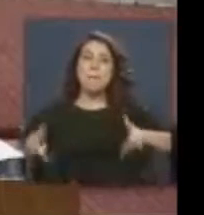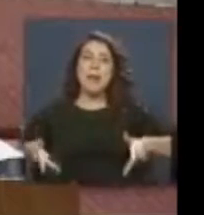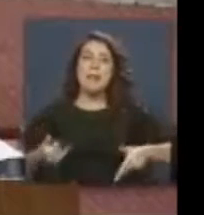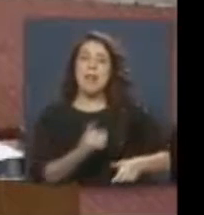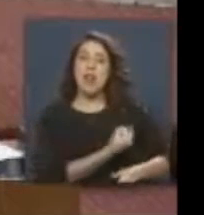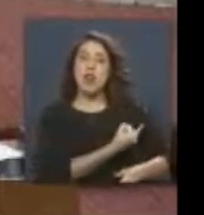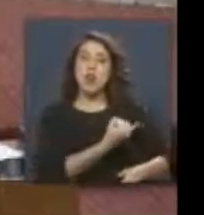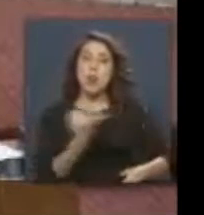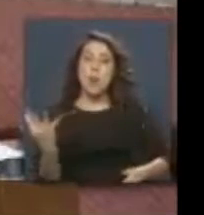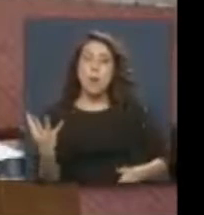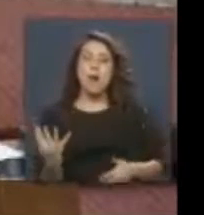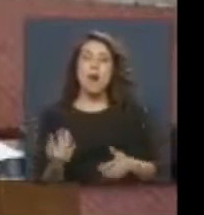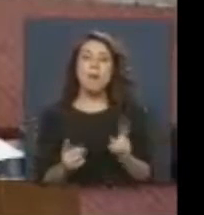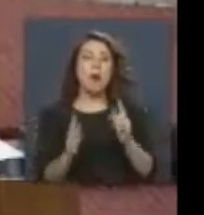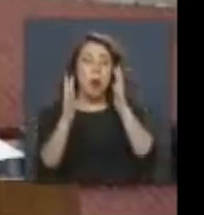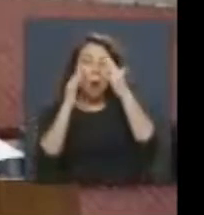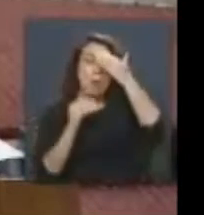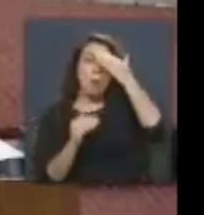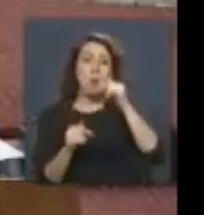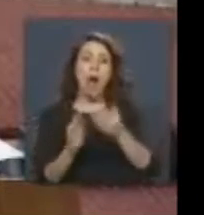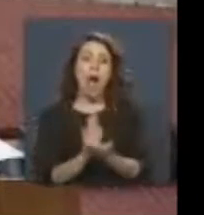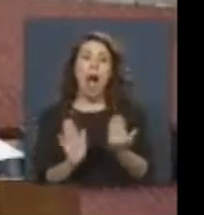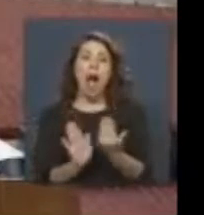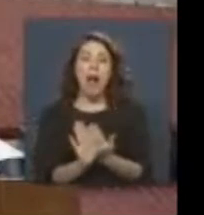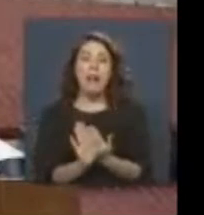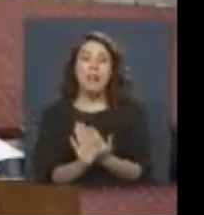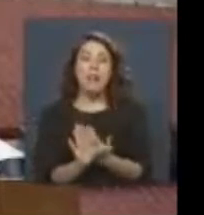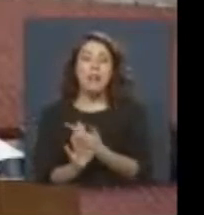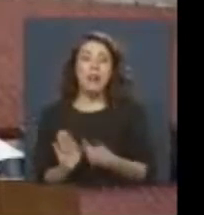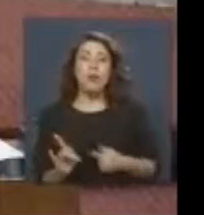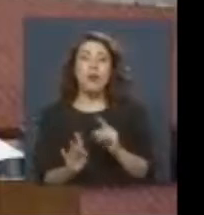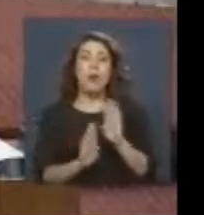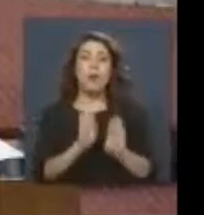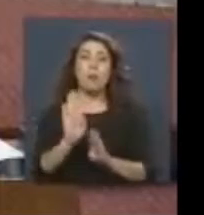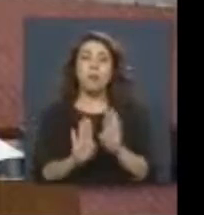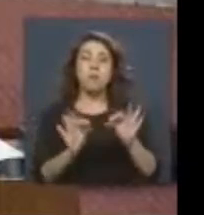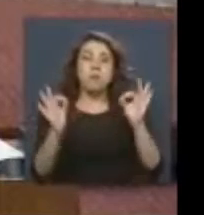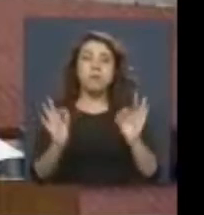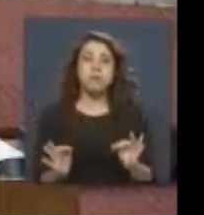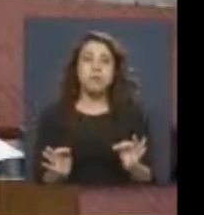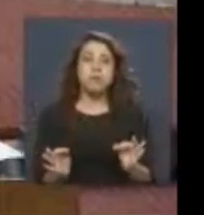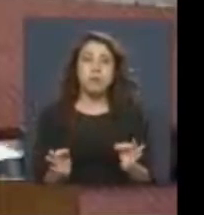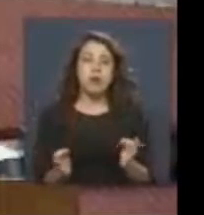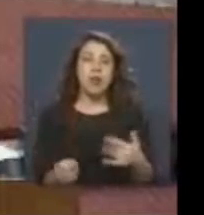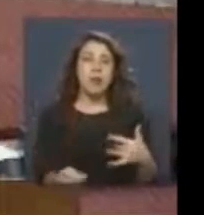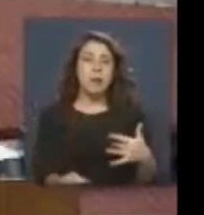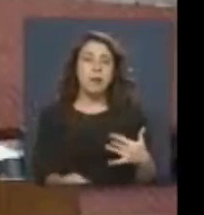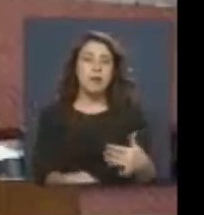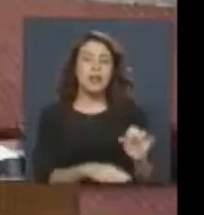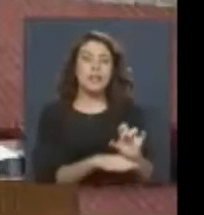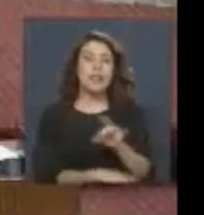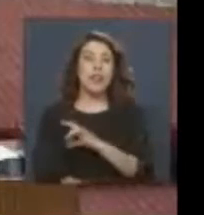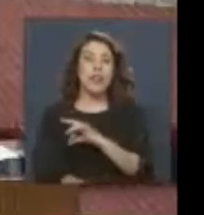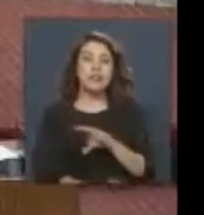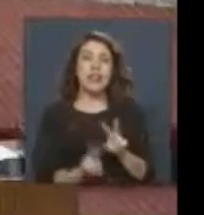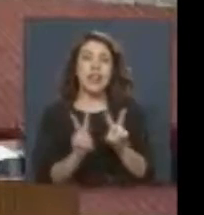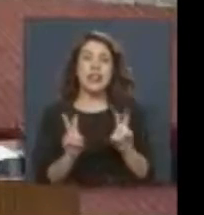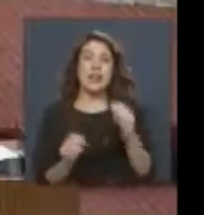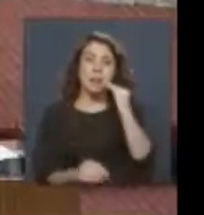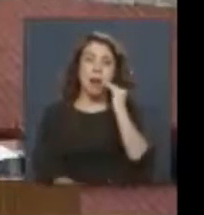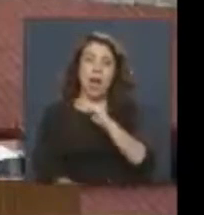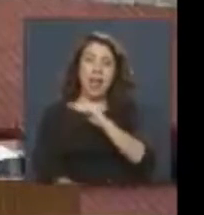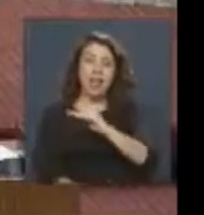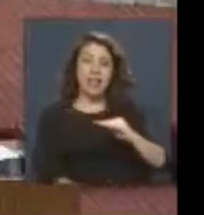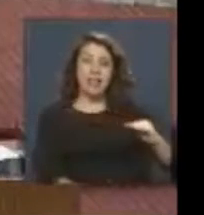numéricas sectoriales antes del término de este gobierno, que de velar por lo que realmente debe importar al Estado de Chile en materia de